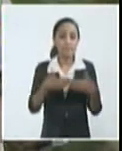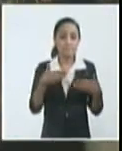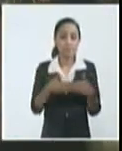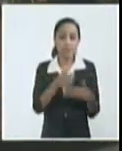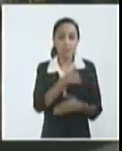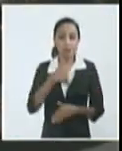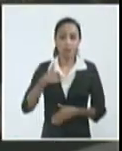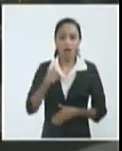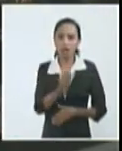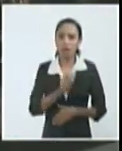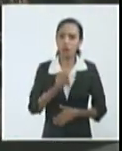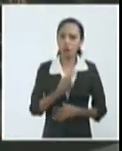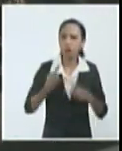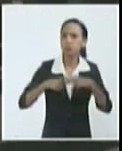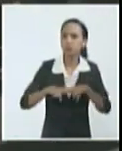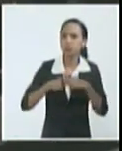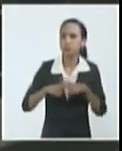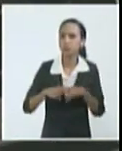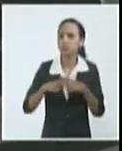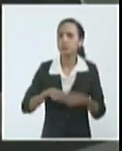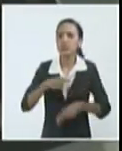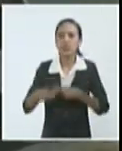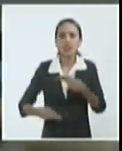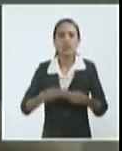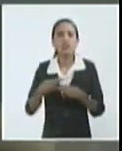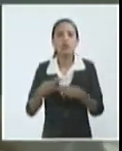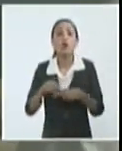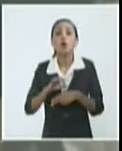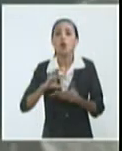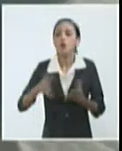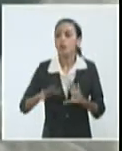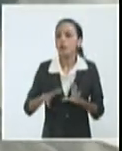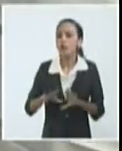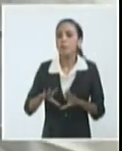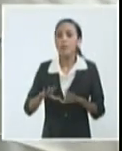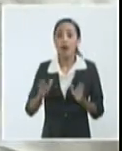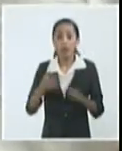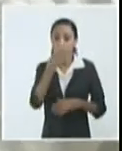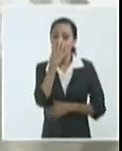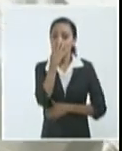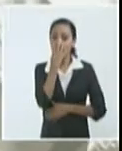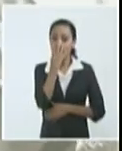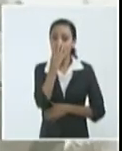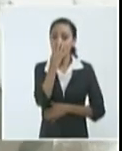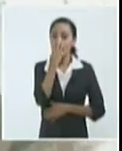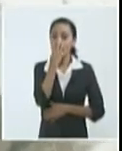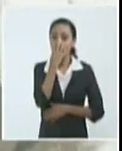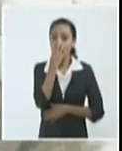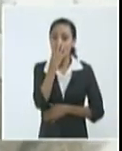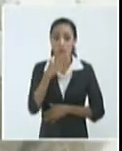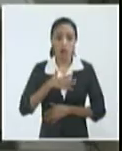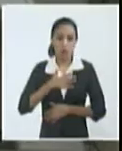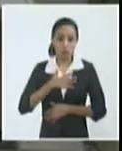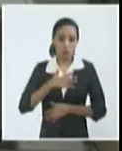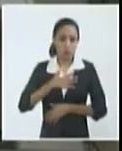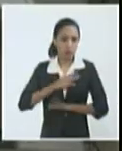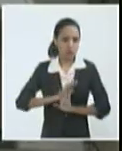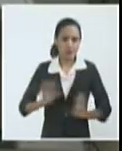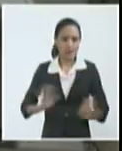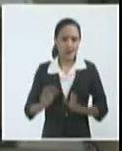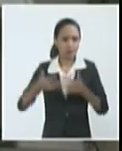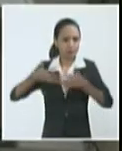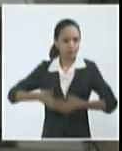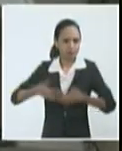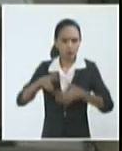encontraron respuesta y existieron diseños de ventiladores pulmonares que ya se han producido en el orden de los cientos de